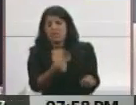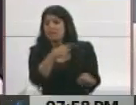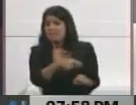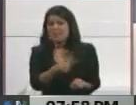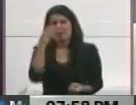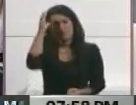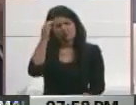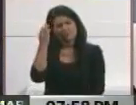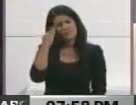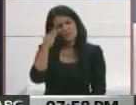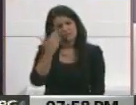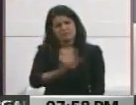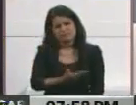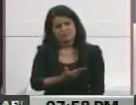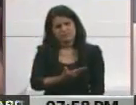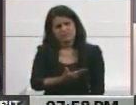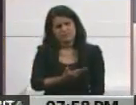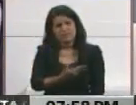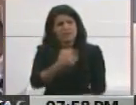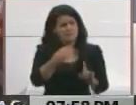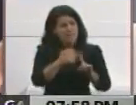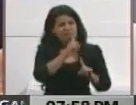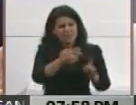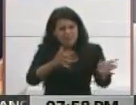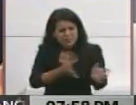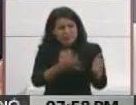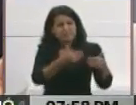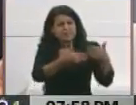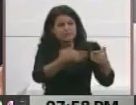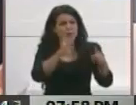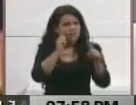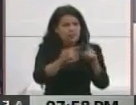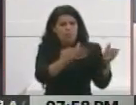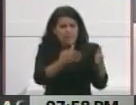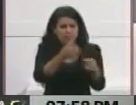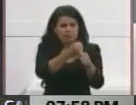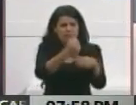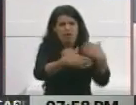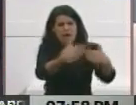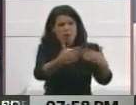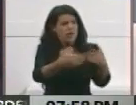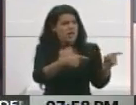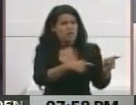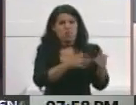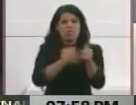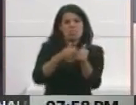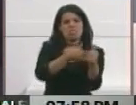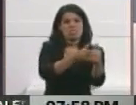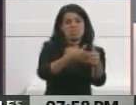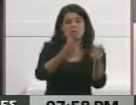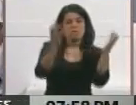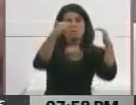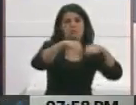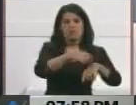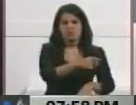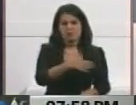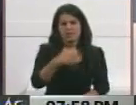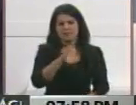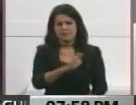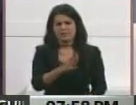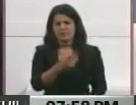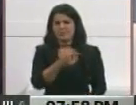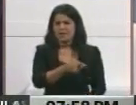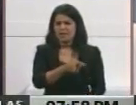dirigiéndolos hacia un destino hacia un Porvenir sin sentido hacia el más amplio